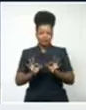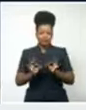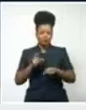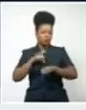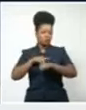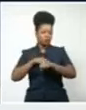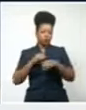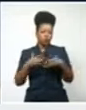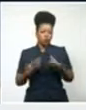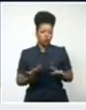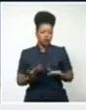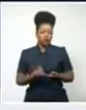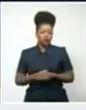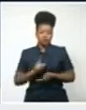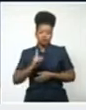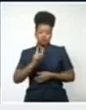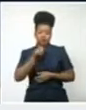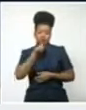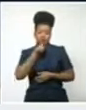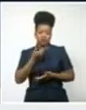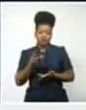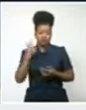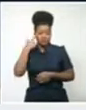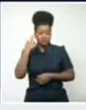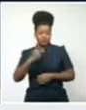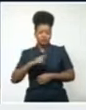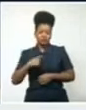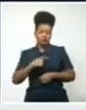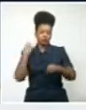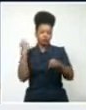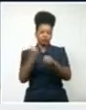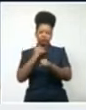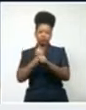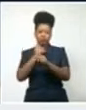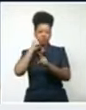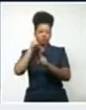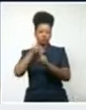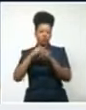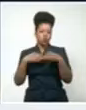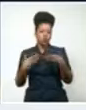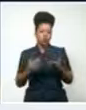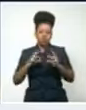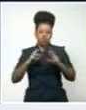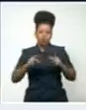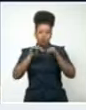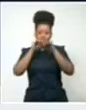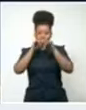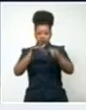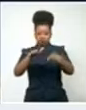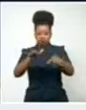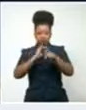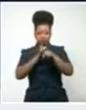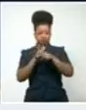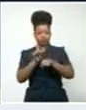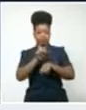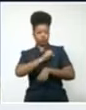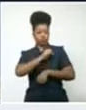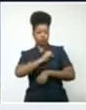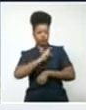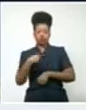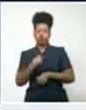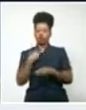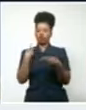oleada, porque por lo que trabajamos todos es para que no haya ninguna nueva oleada, sin confiarnos,